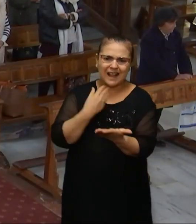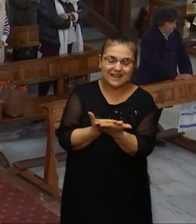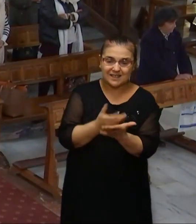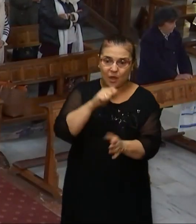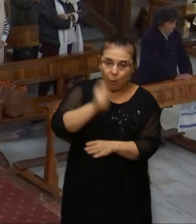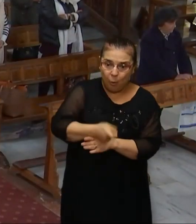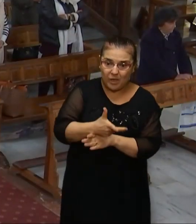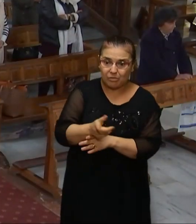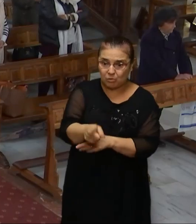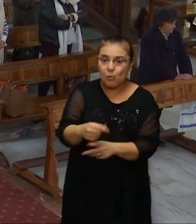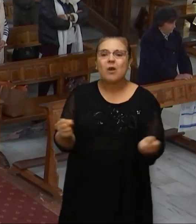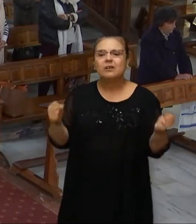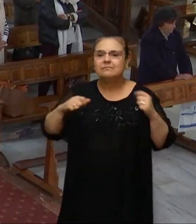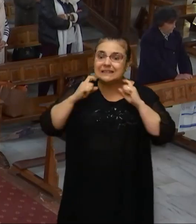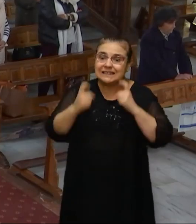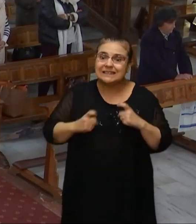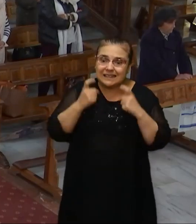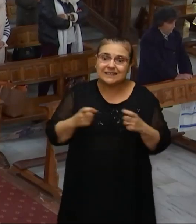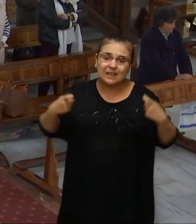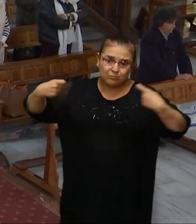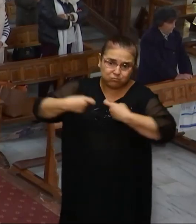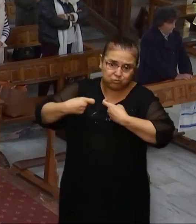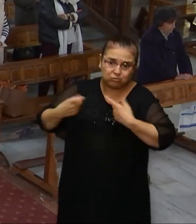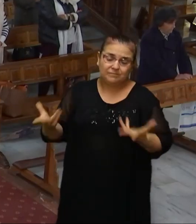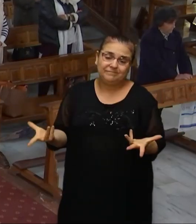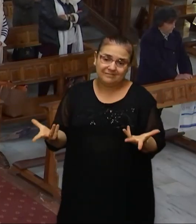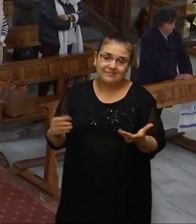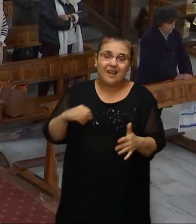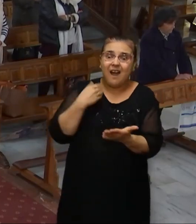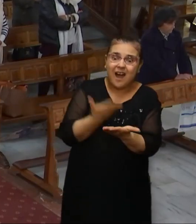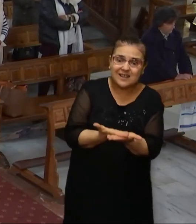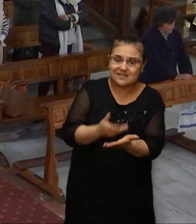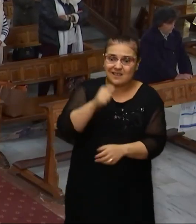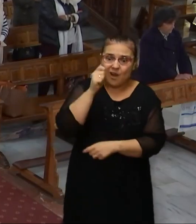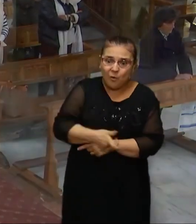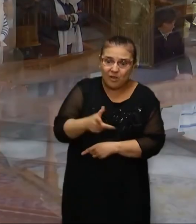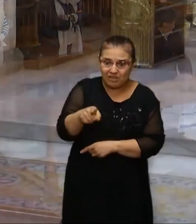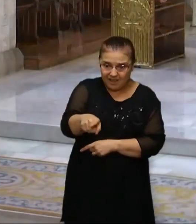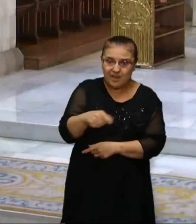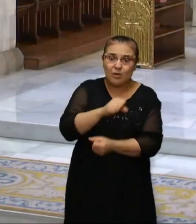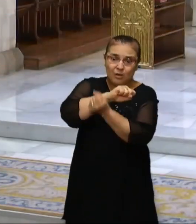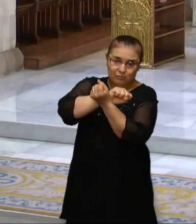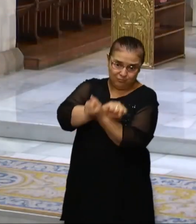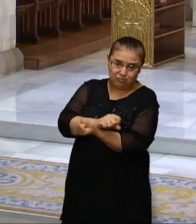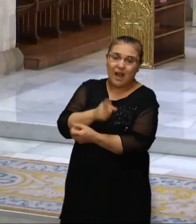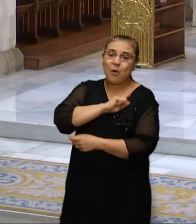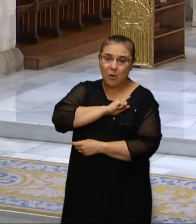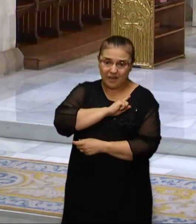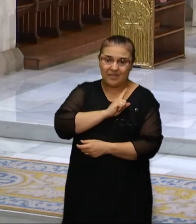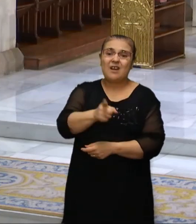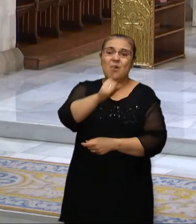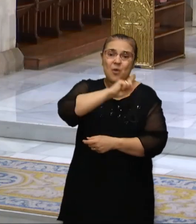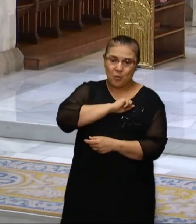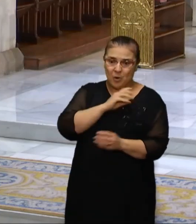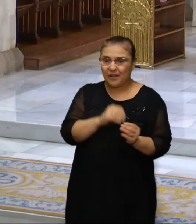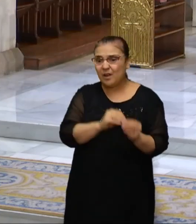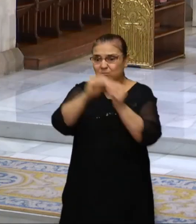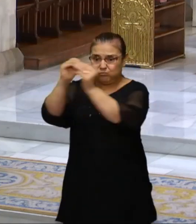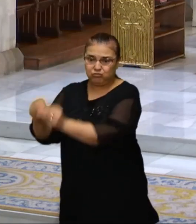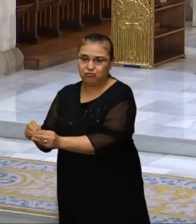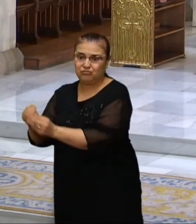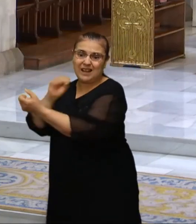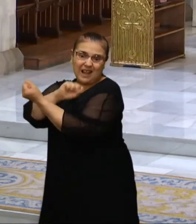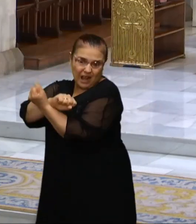acuerdo con él no sea que te lleve a la fuerza ante el juez y el juez te entregue al Guardia y el Guardia te meta en